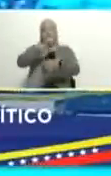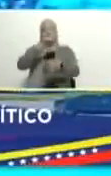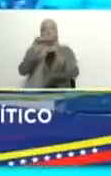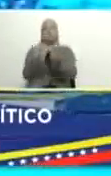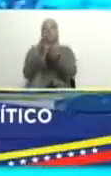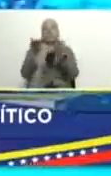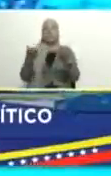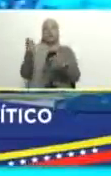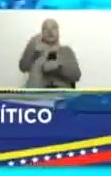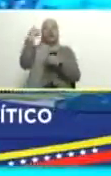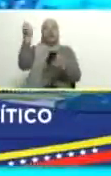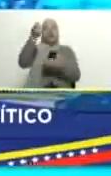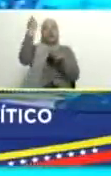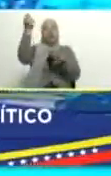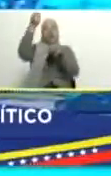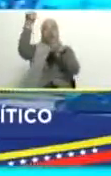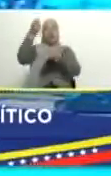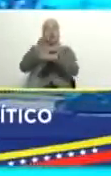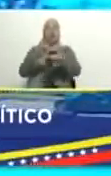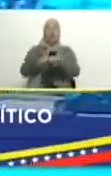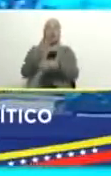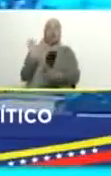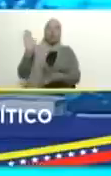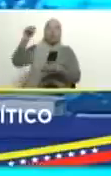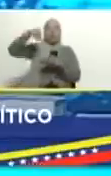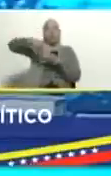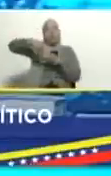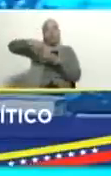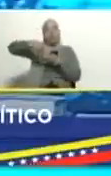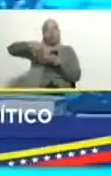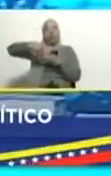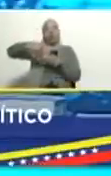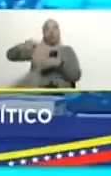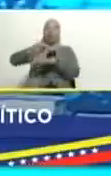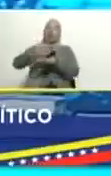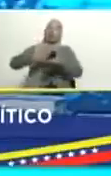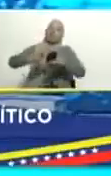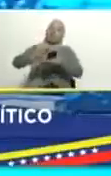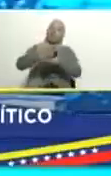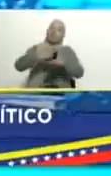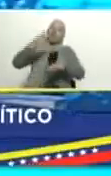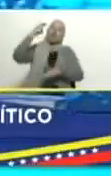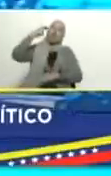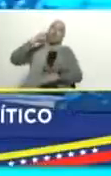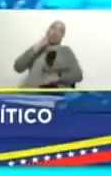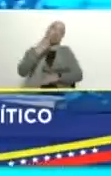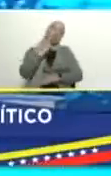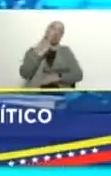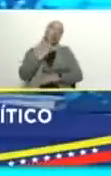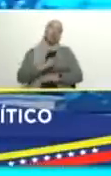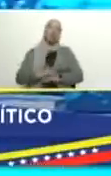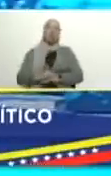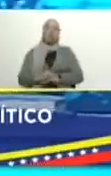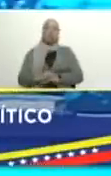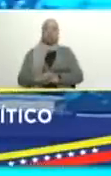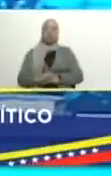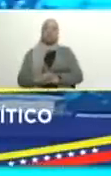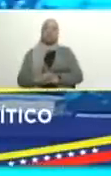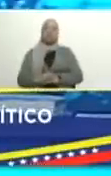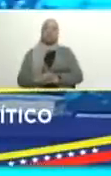Apure, la gobernadora de Aragua, el gobernador de Bolívar,